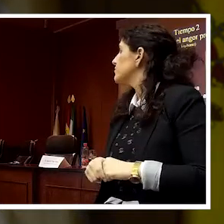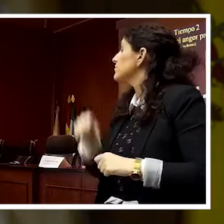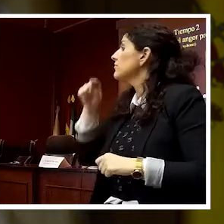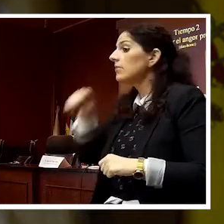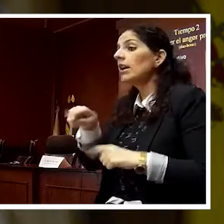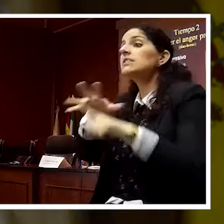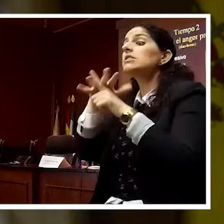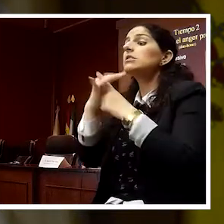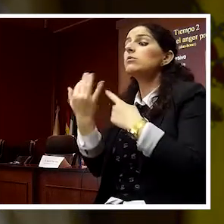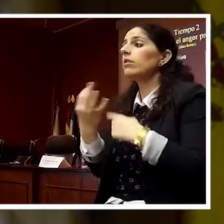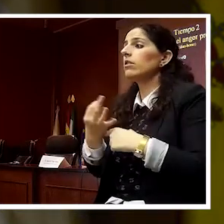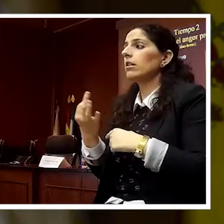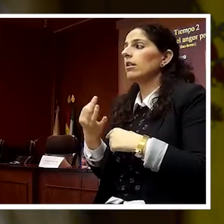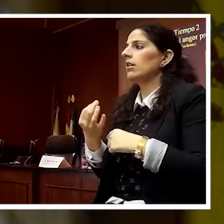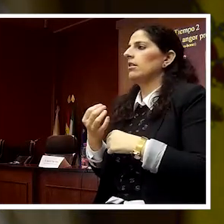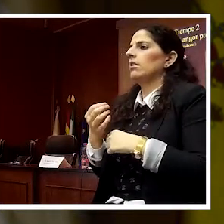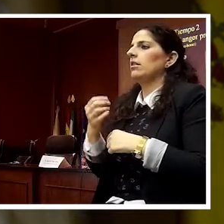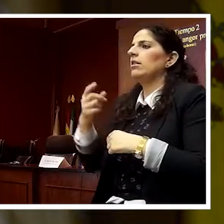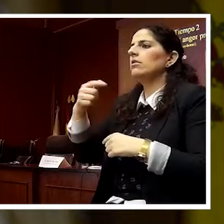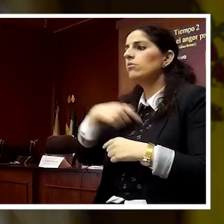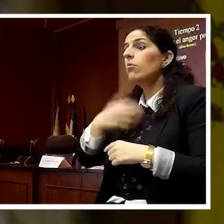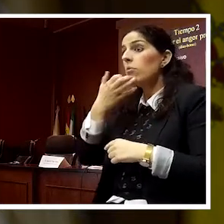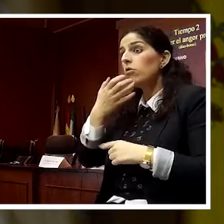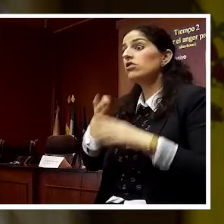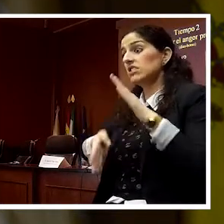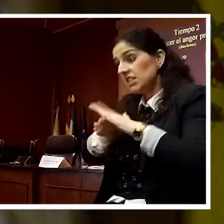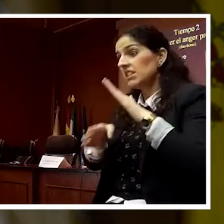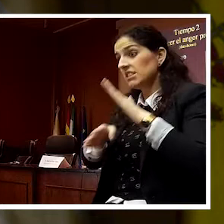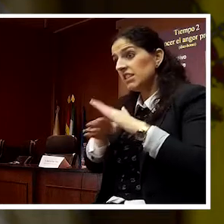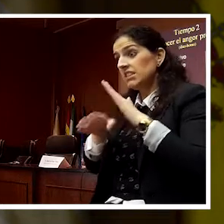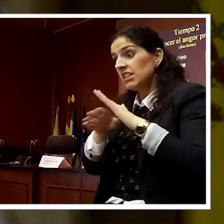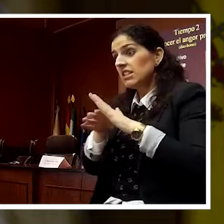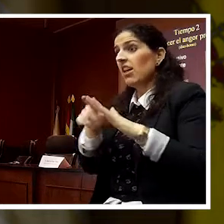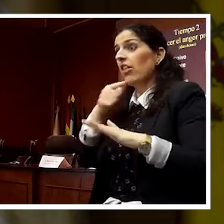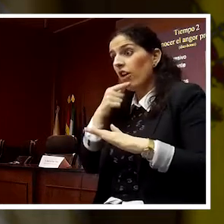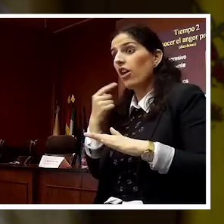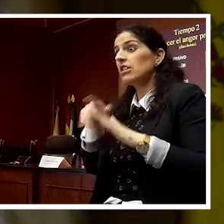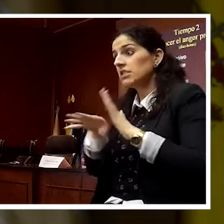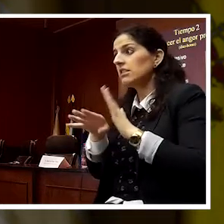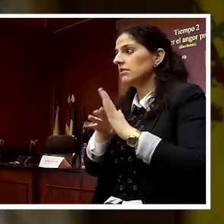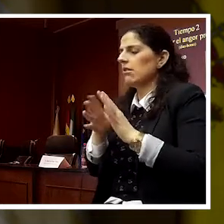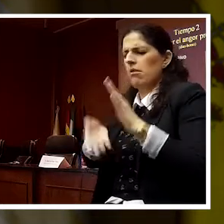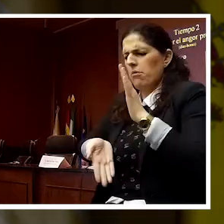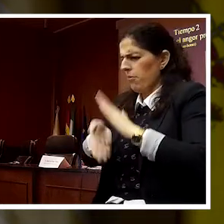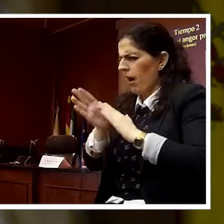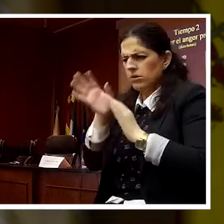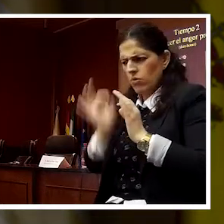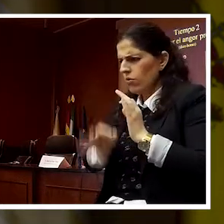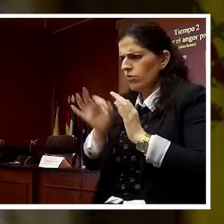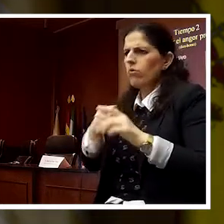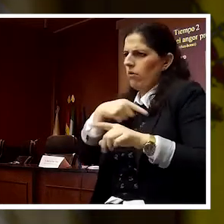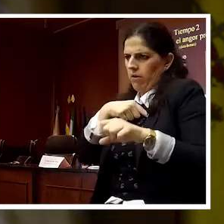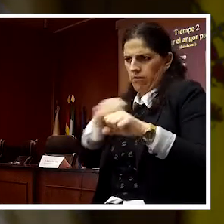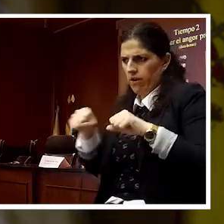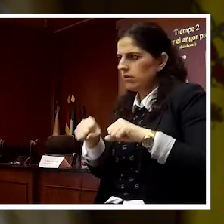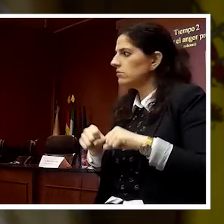una situación en la cual, de persistir la condición, estamos abocados a un infarto de miocardio. De